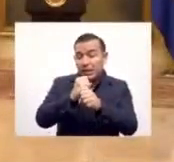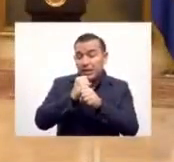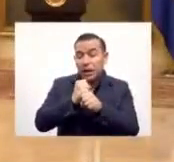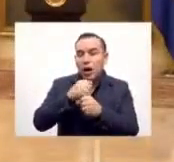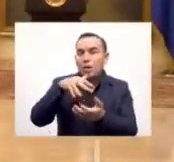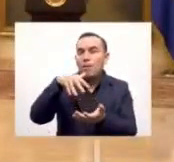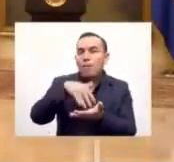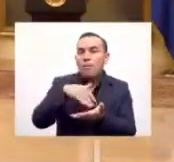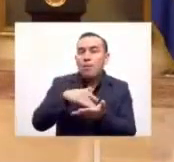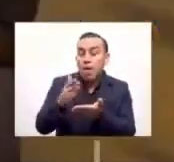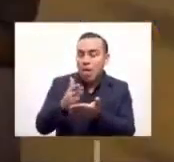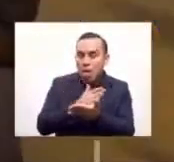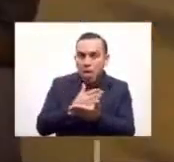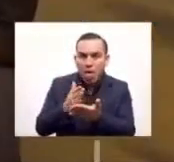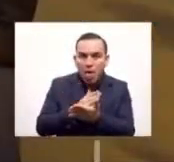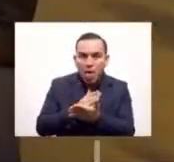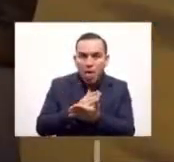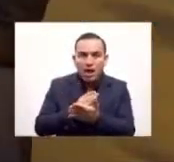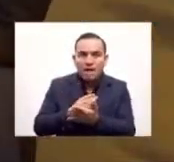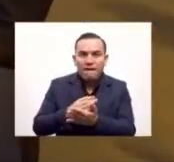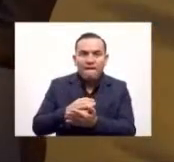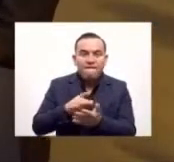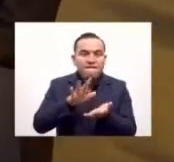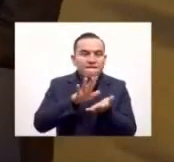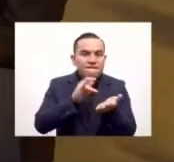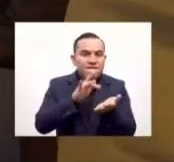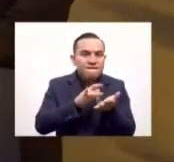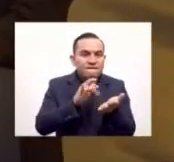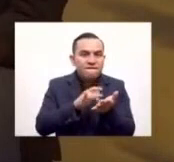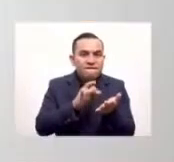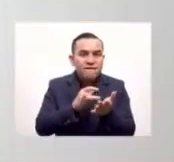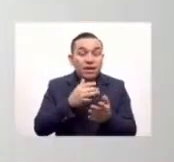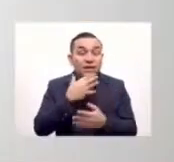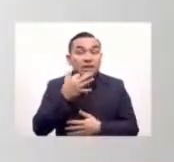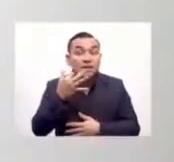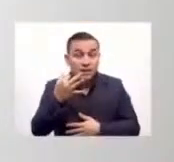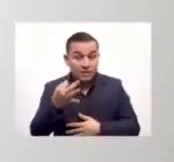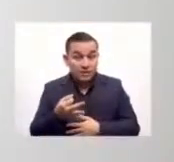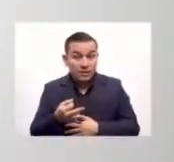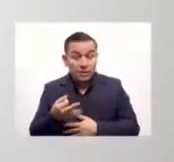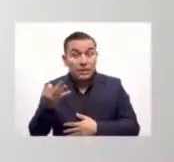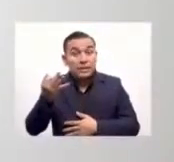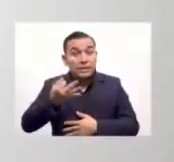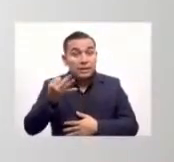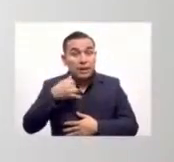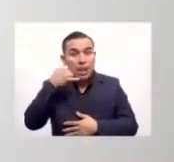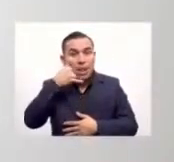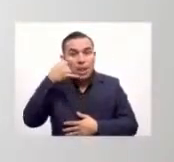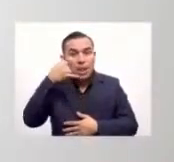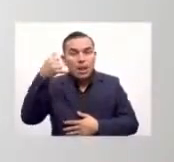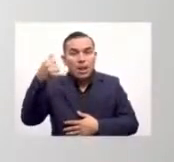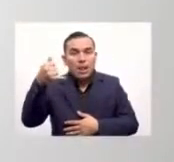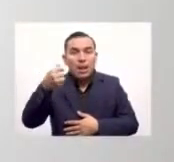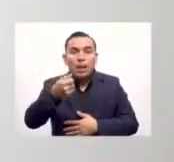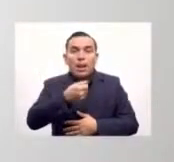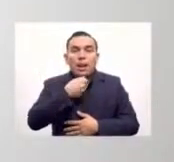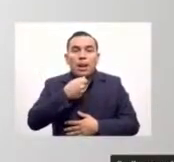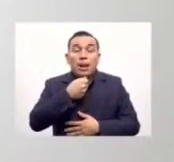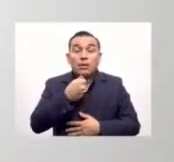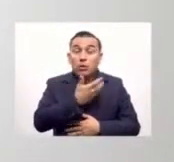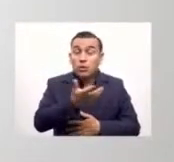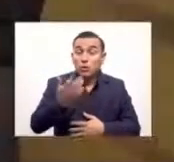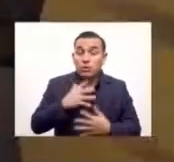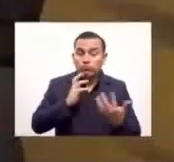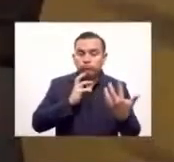discutieron en 3 horas, 5 horas, una cosa pues de espanto, si me preguntas a mí, para aprobar una ley. Cuando aprobaron la